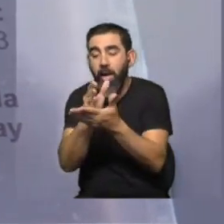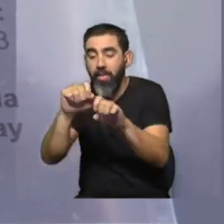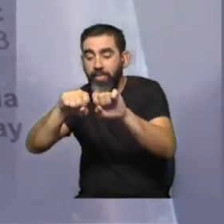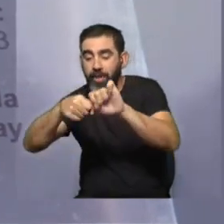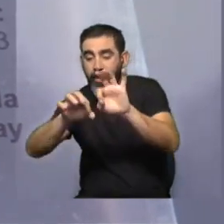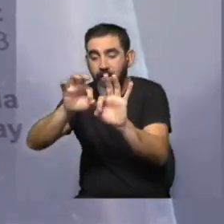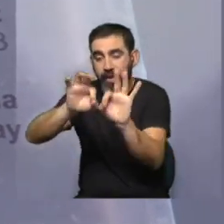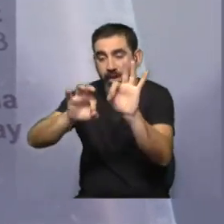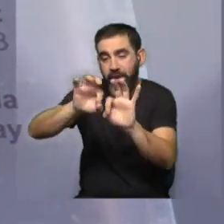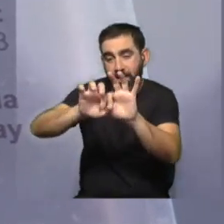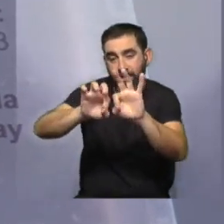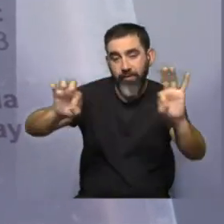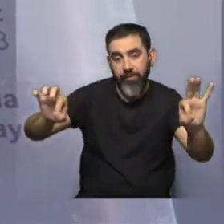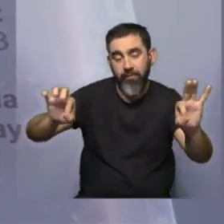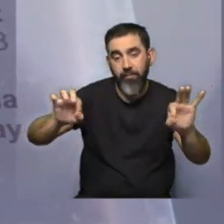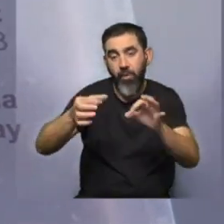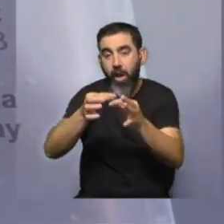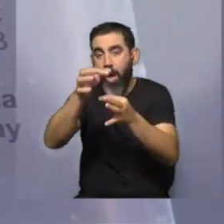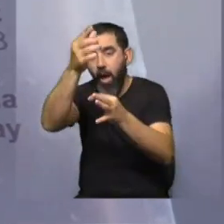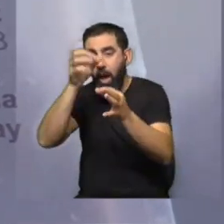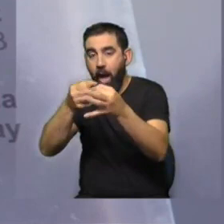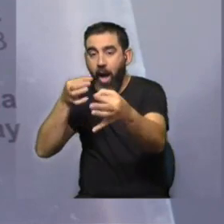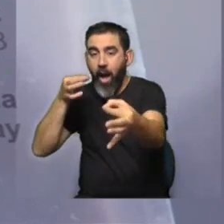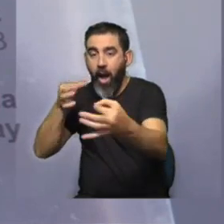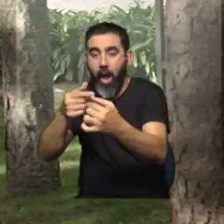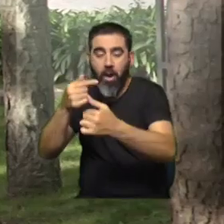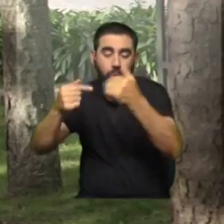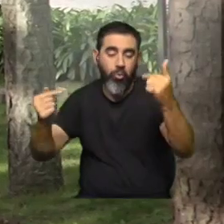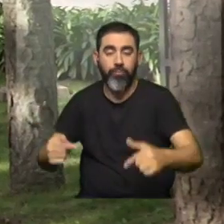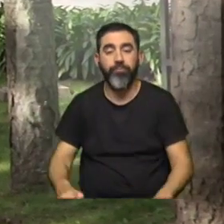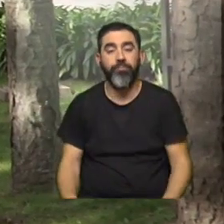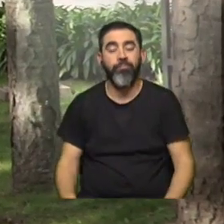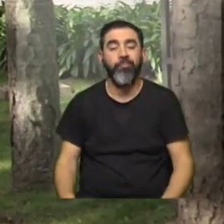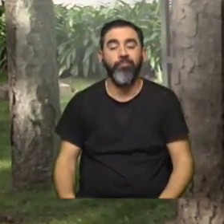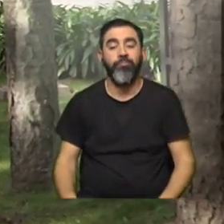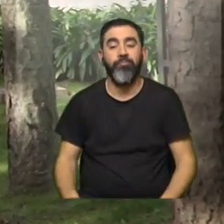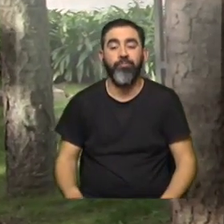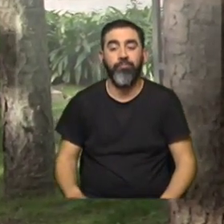para distintos fines, para hacer un arco, para otra cuestión que se precisara.